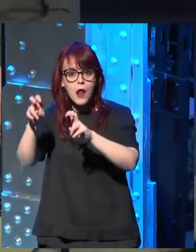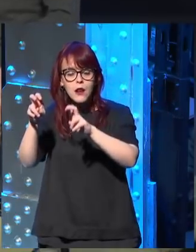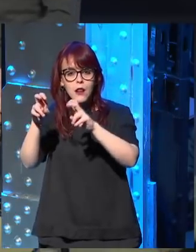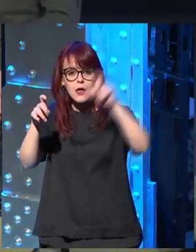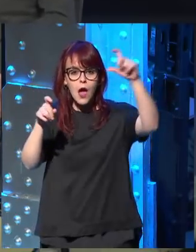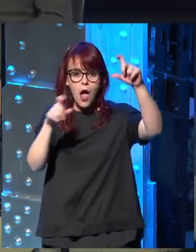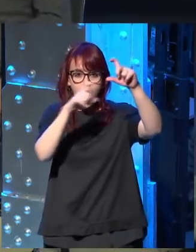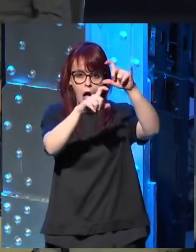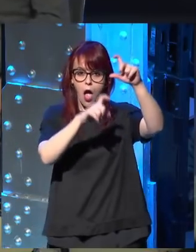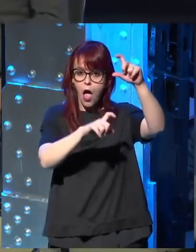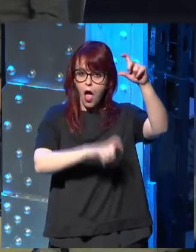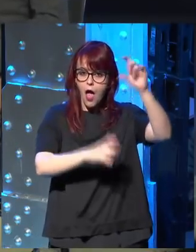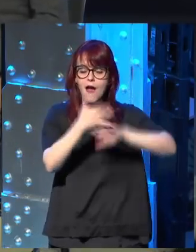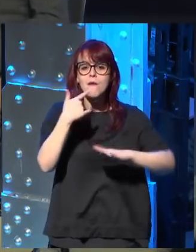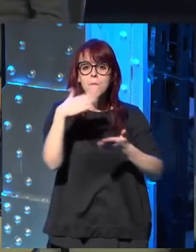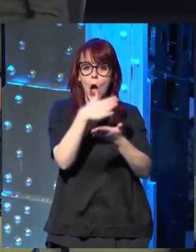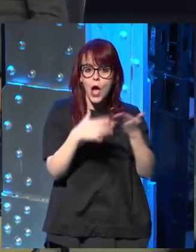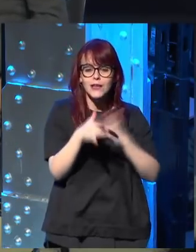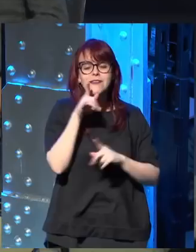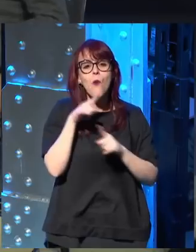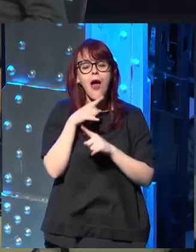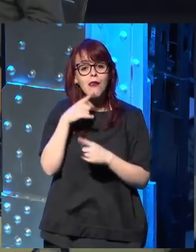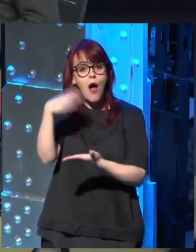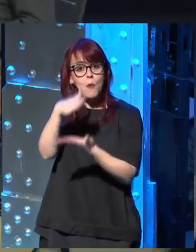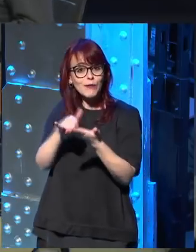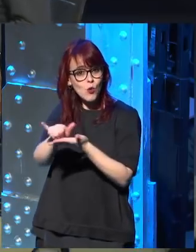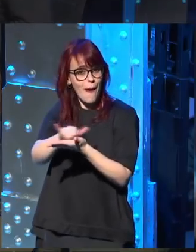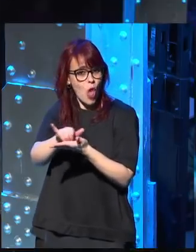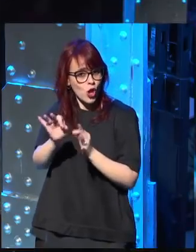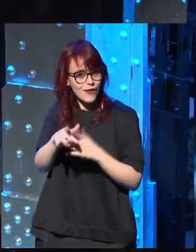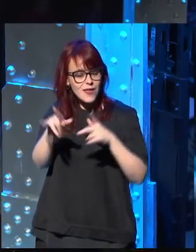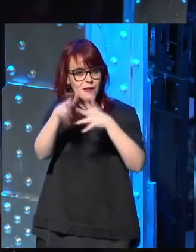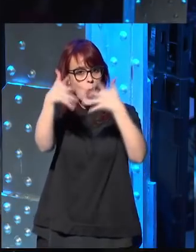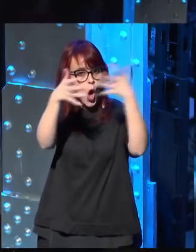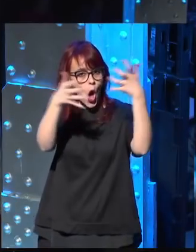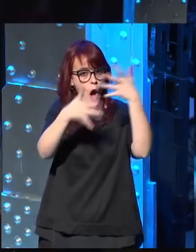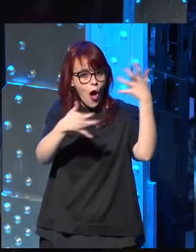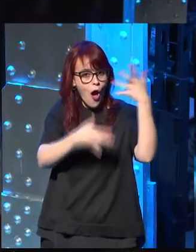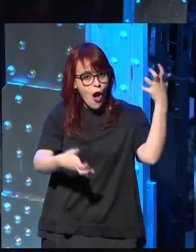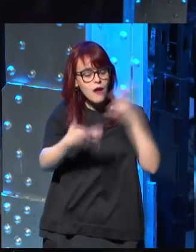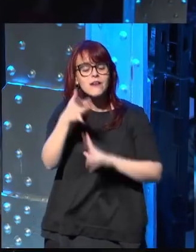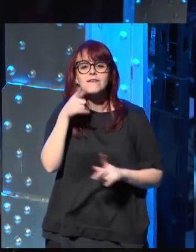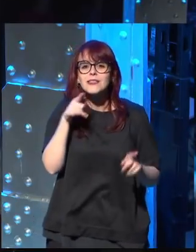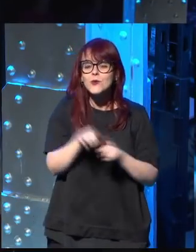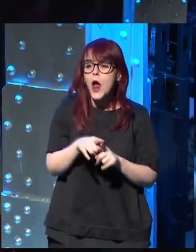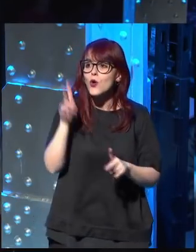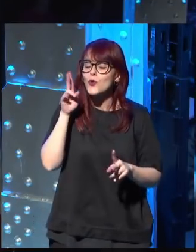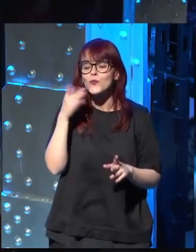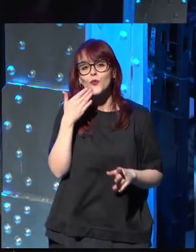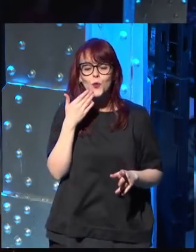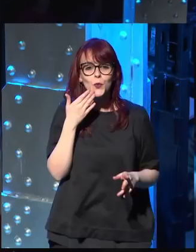otro, tú hacías un poema que parecía el poeta en Nueva York. Un poema completamente como eso está